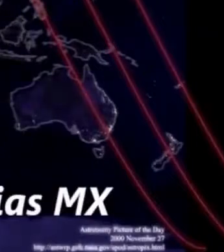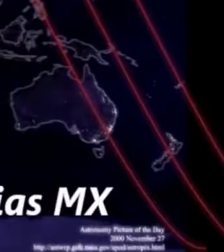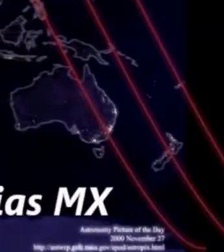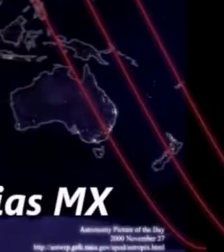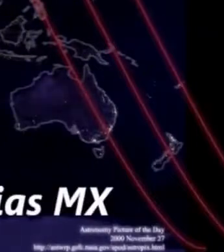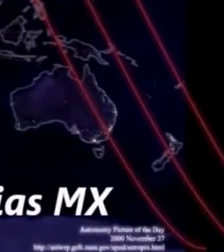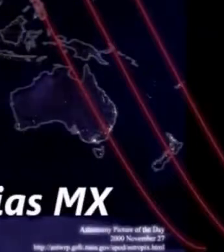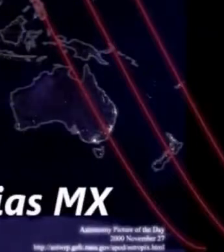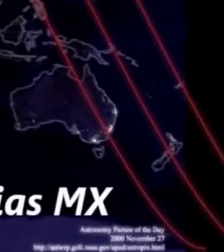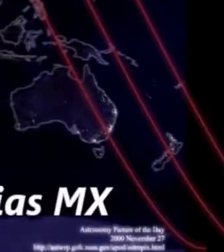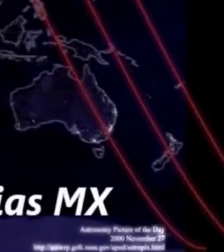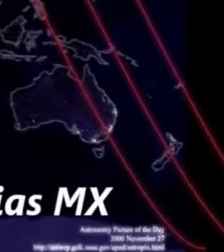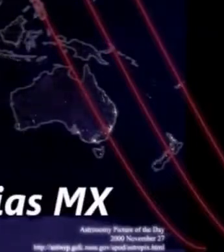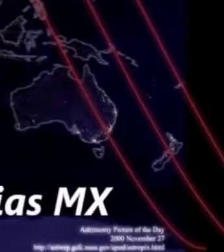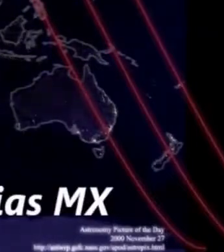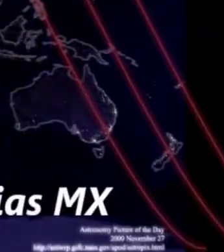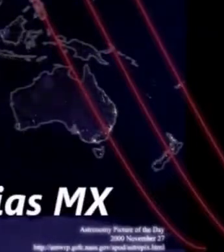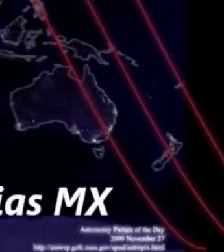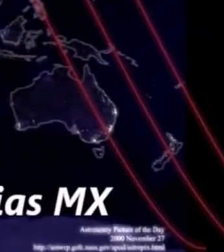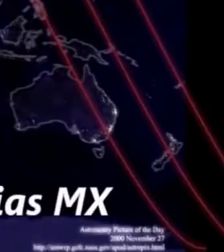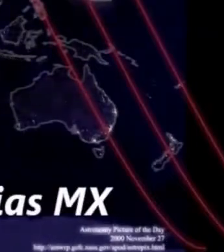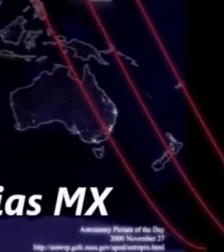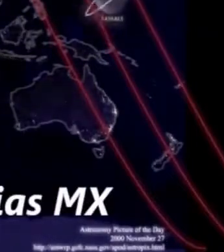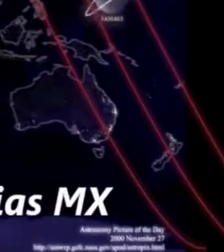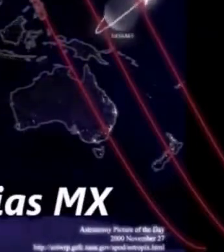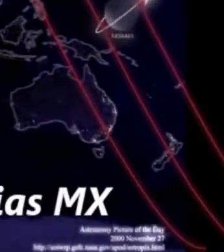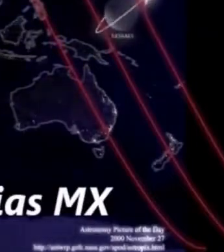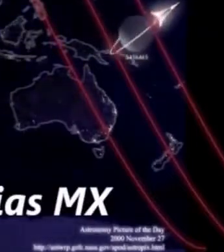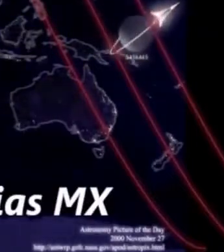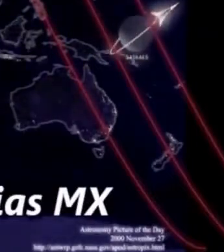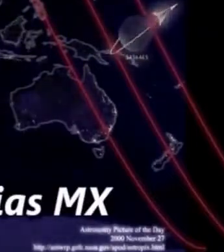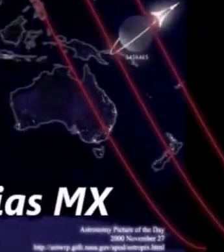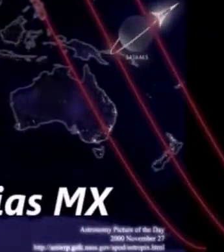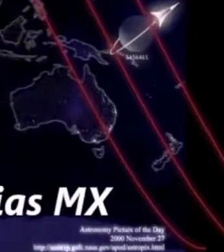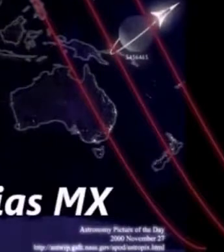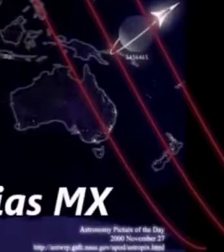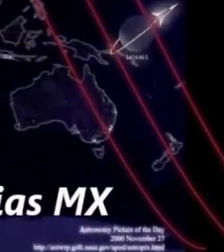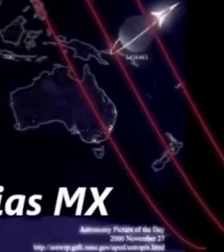Hidalgo Noticias MX, la información en constante movimiento.